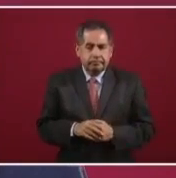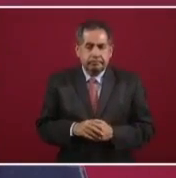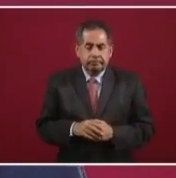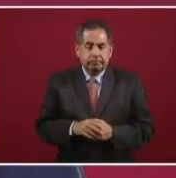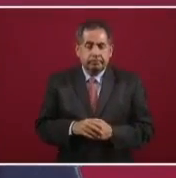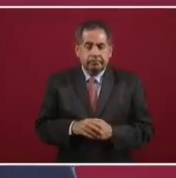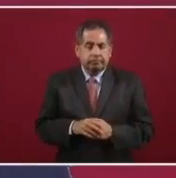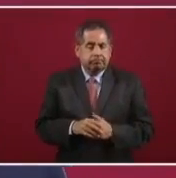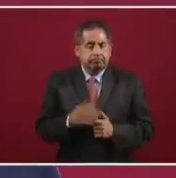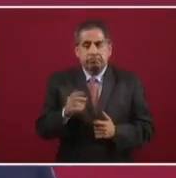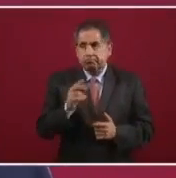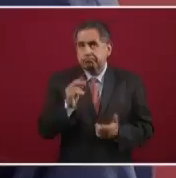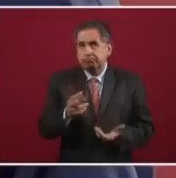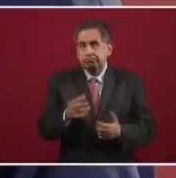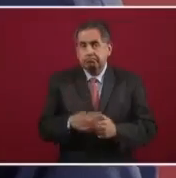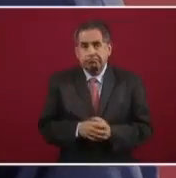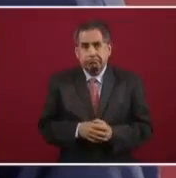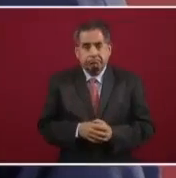No